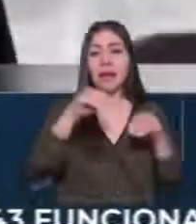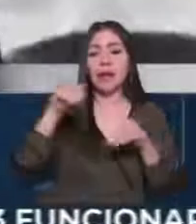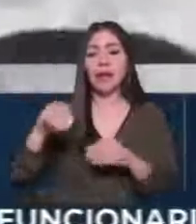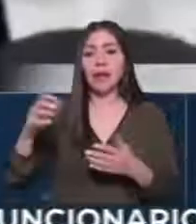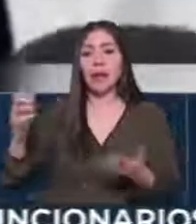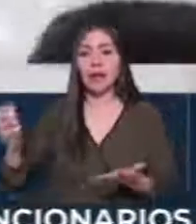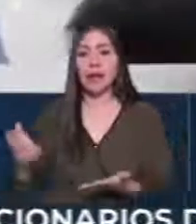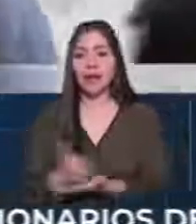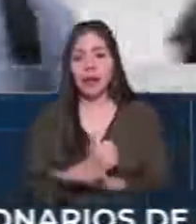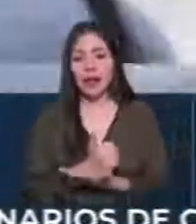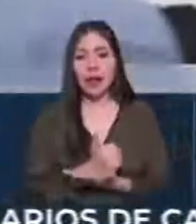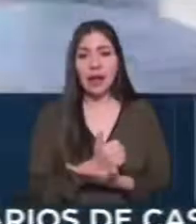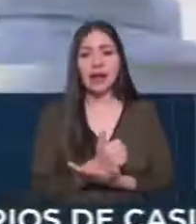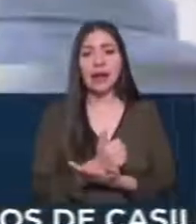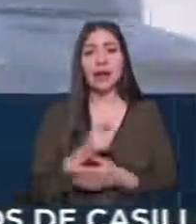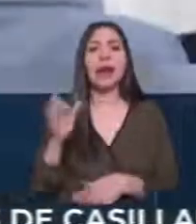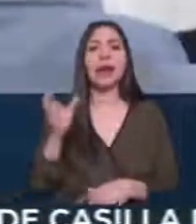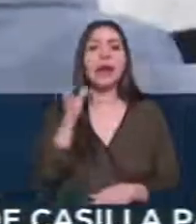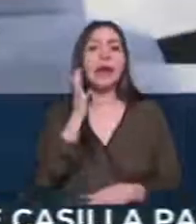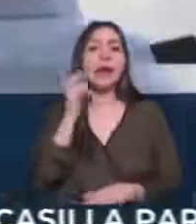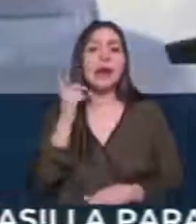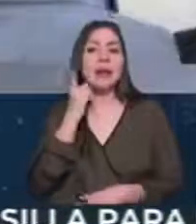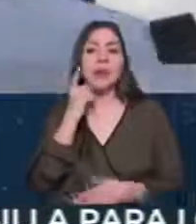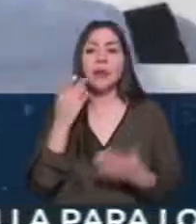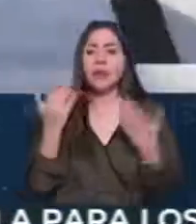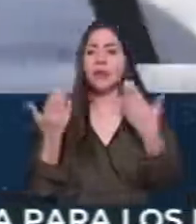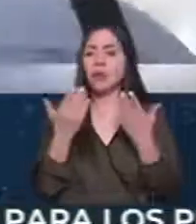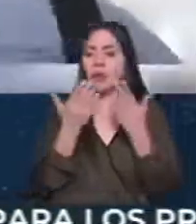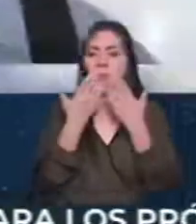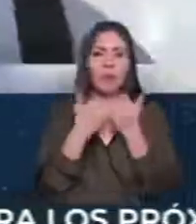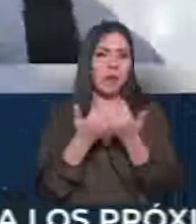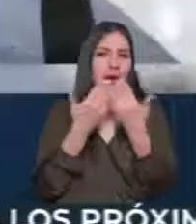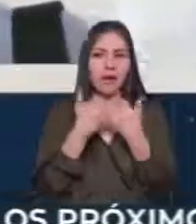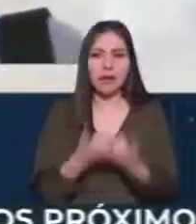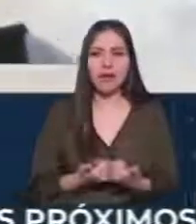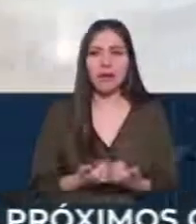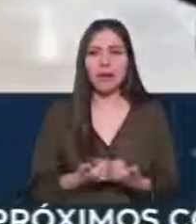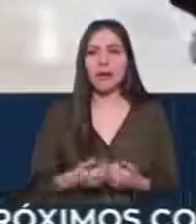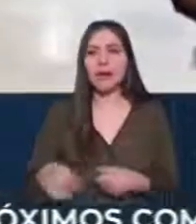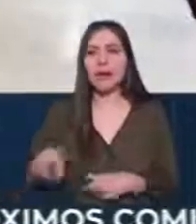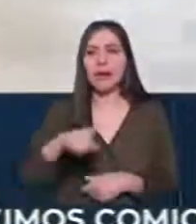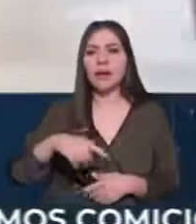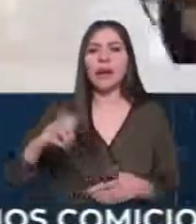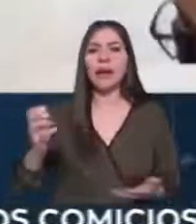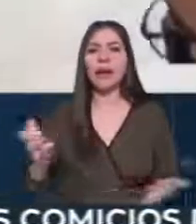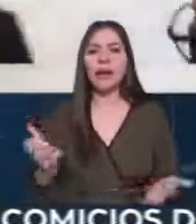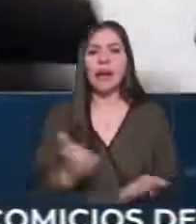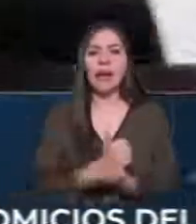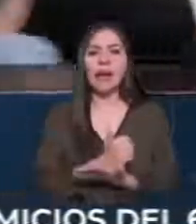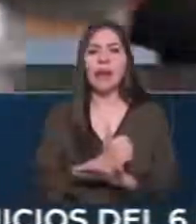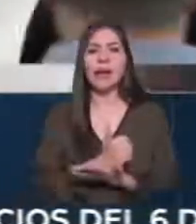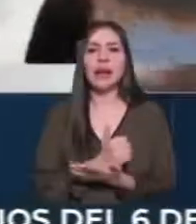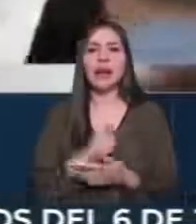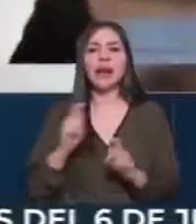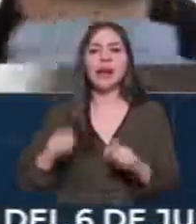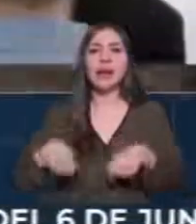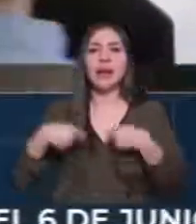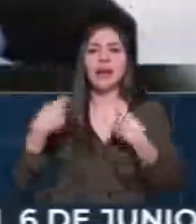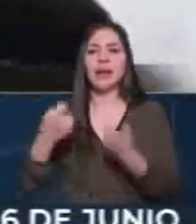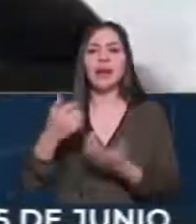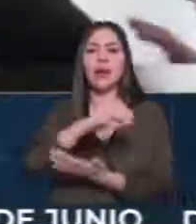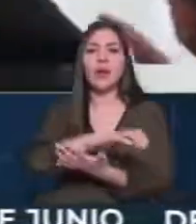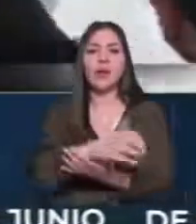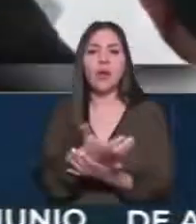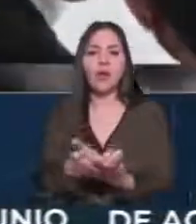que patrocinan ganaran la Cámara de Diputados. No tienen comparación, porque ellos ganan concesiones, porque ellos ganan el que se